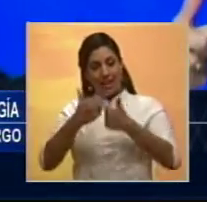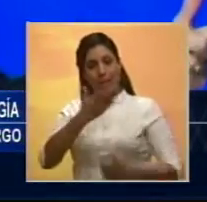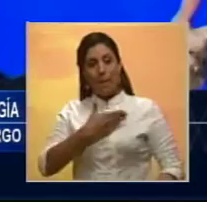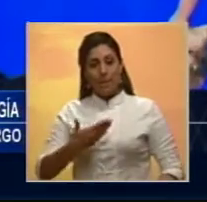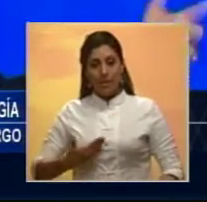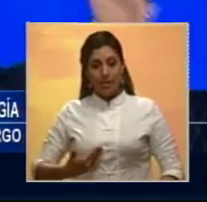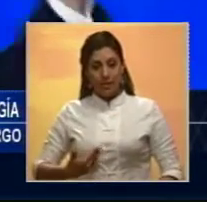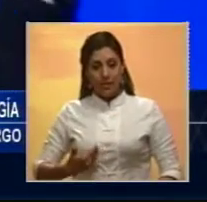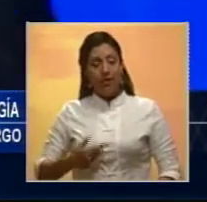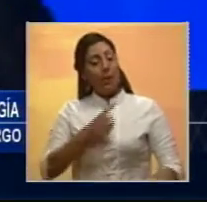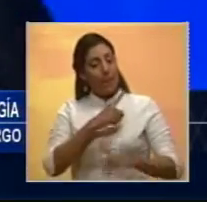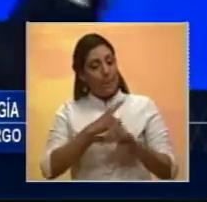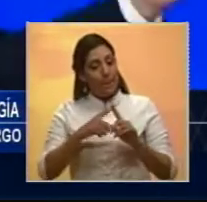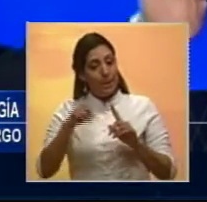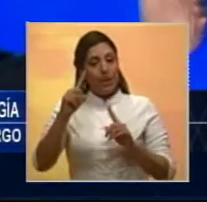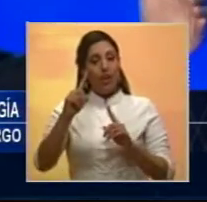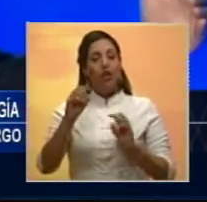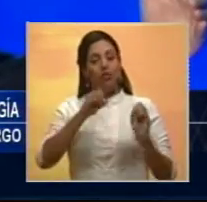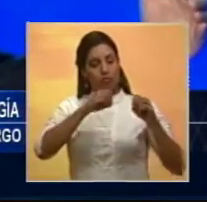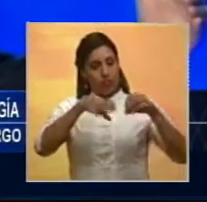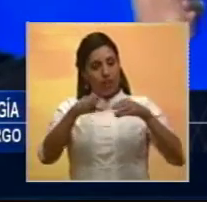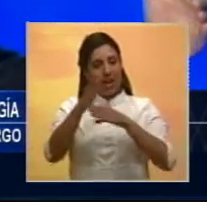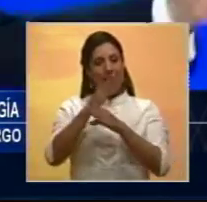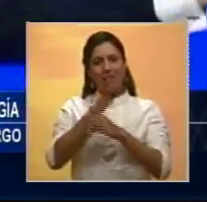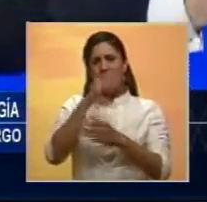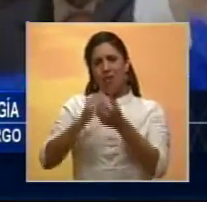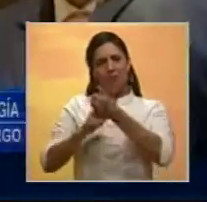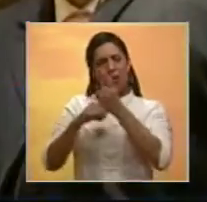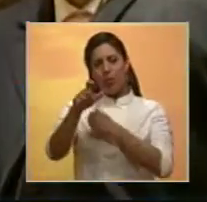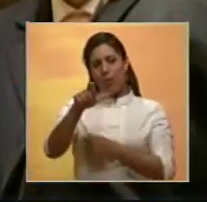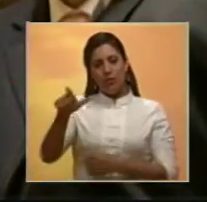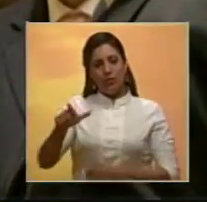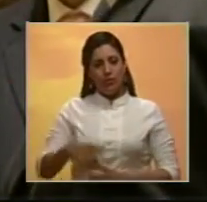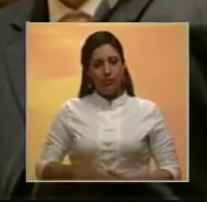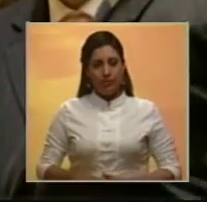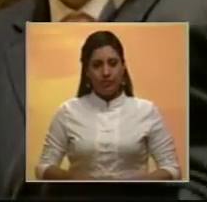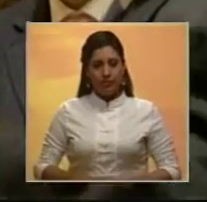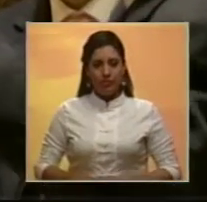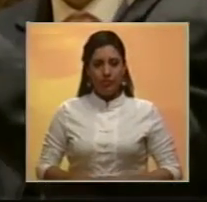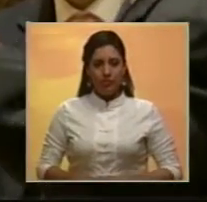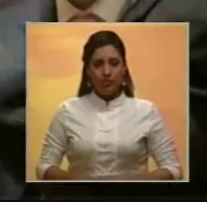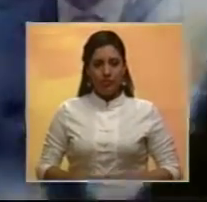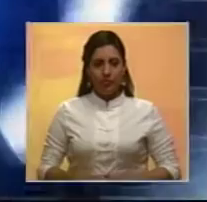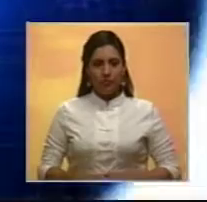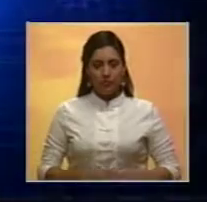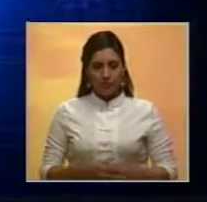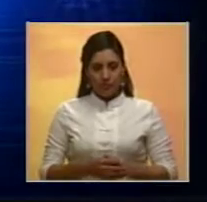presidencial. Sin embargo, se retiró ante el bajo apoyo en las encuestas.